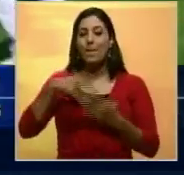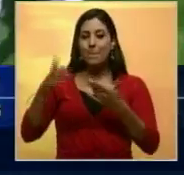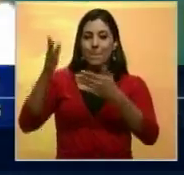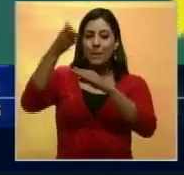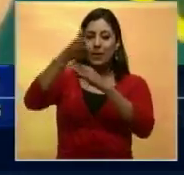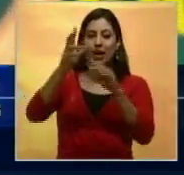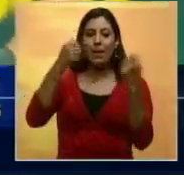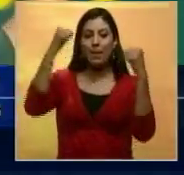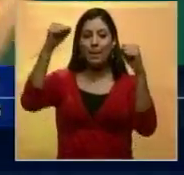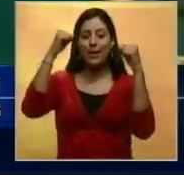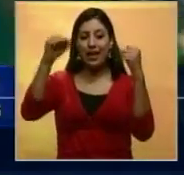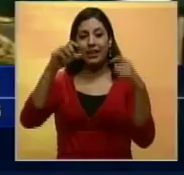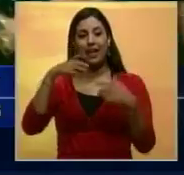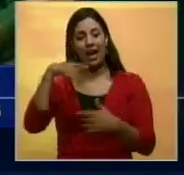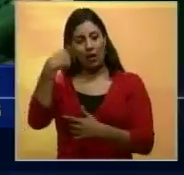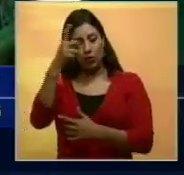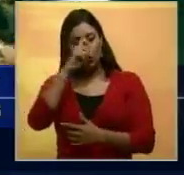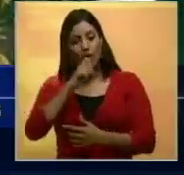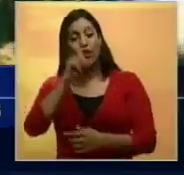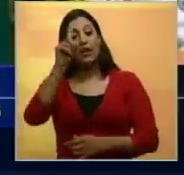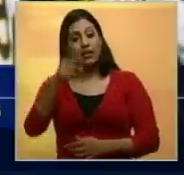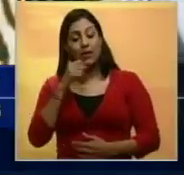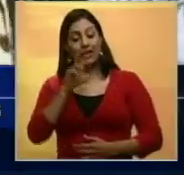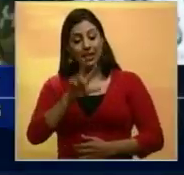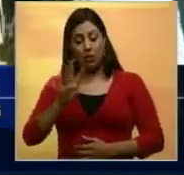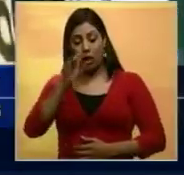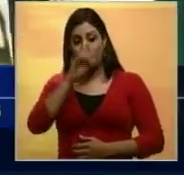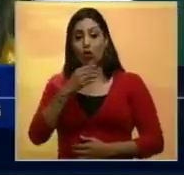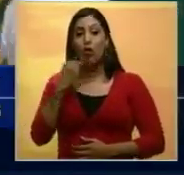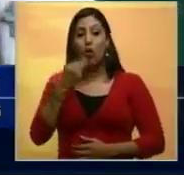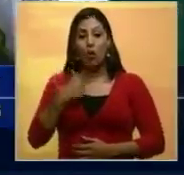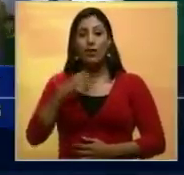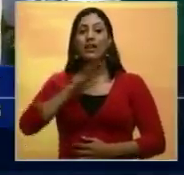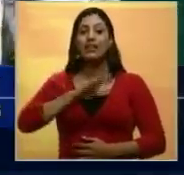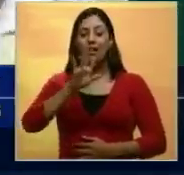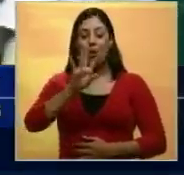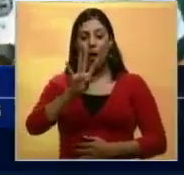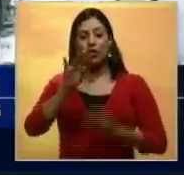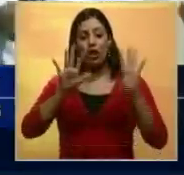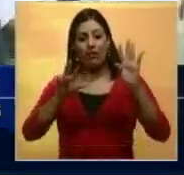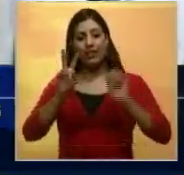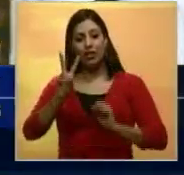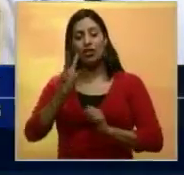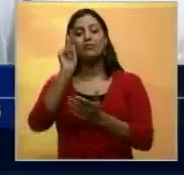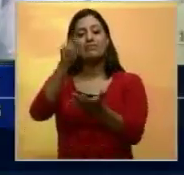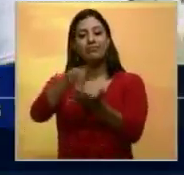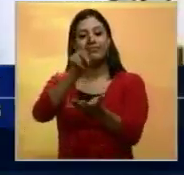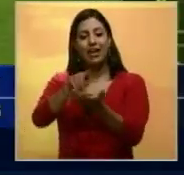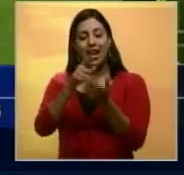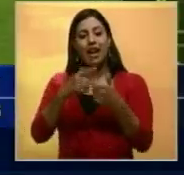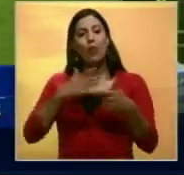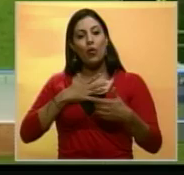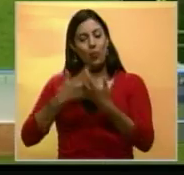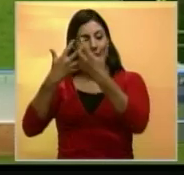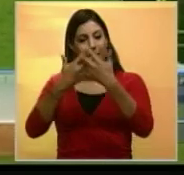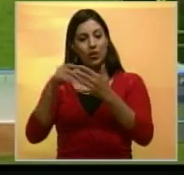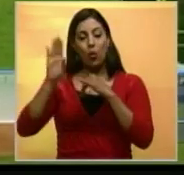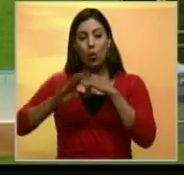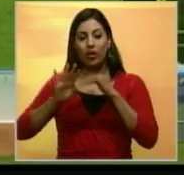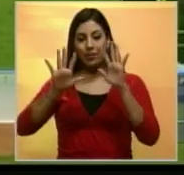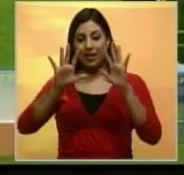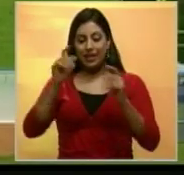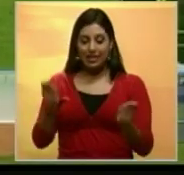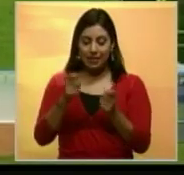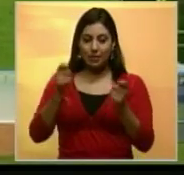unirse a los entrenamientos primaverales. Mujica, de 34 años de edad, tiene 492 presentaciones en la Gran Carpa en las últimas